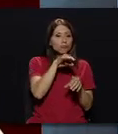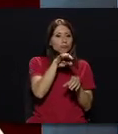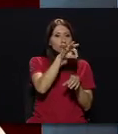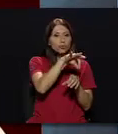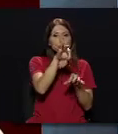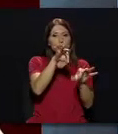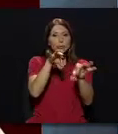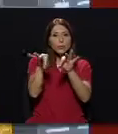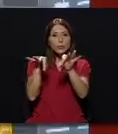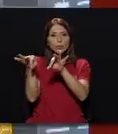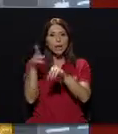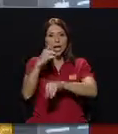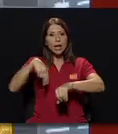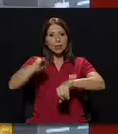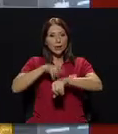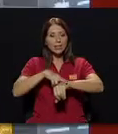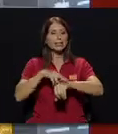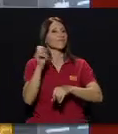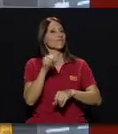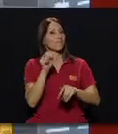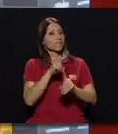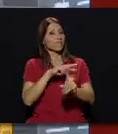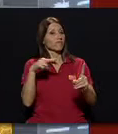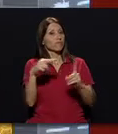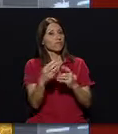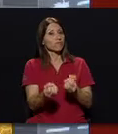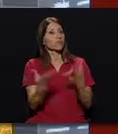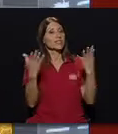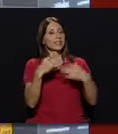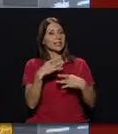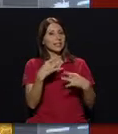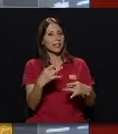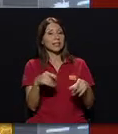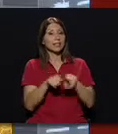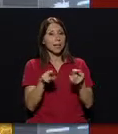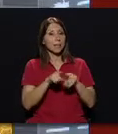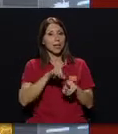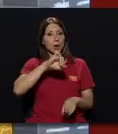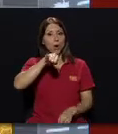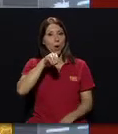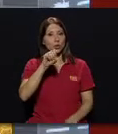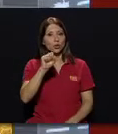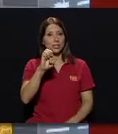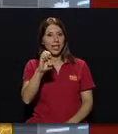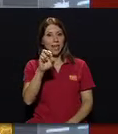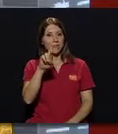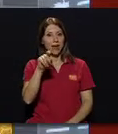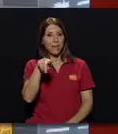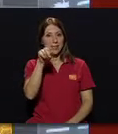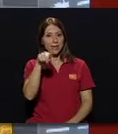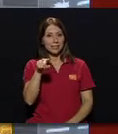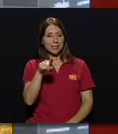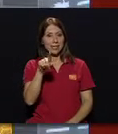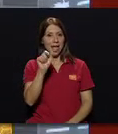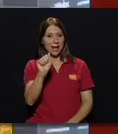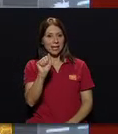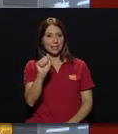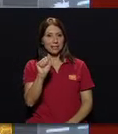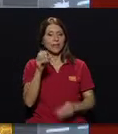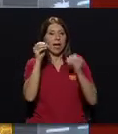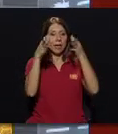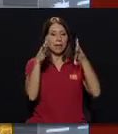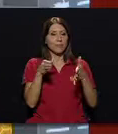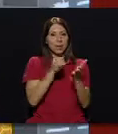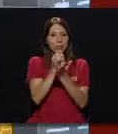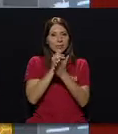naturaleza. Claro que sí. Un tema que tiene muchas aristas muy interesantes. Además nos acompaña José Ramírez Arias, quien es académico e